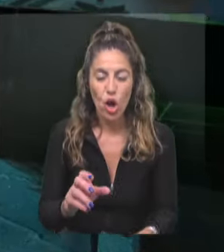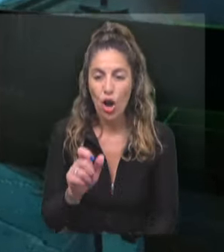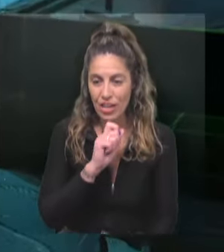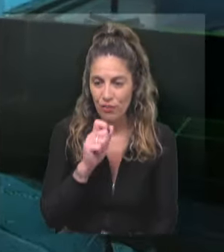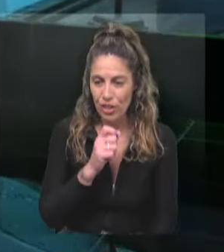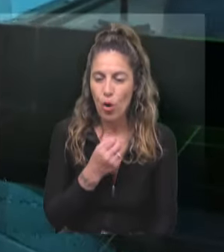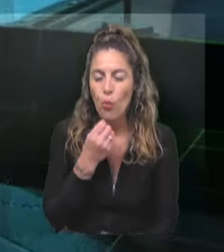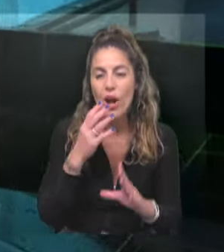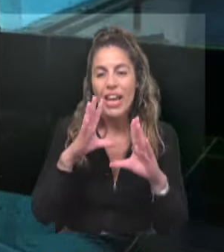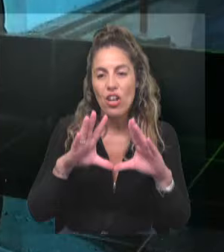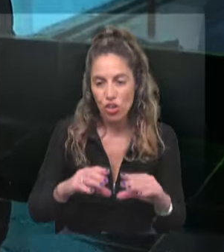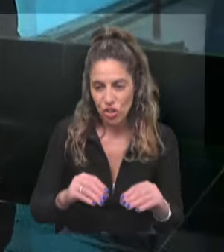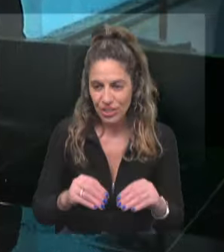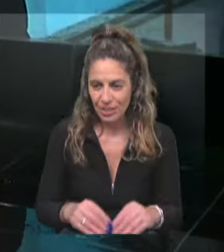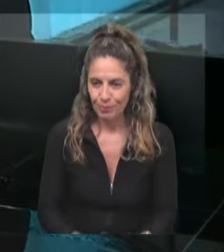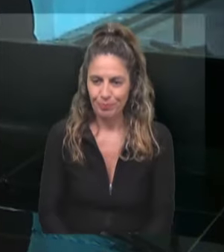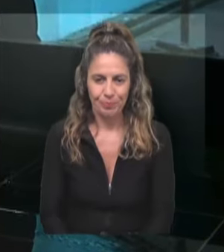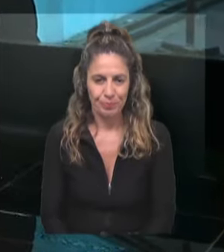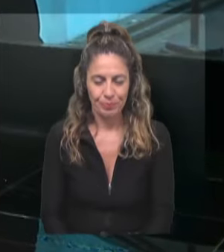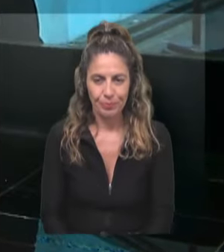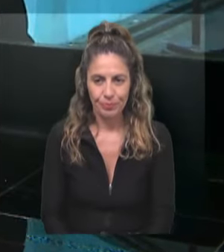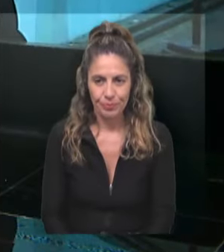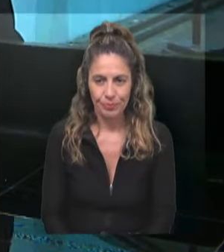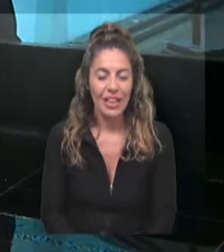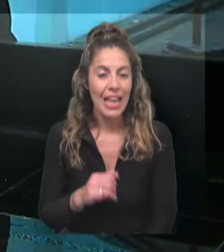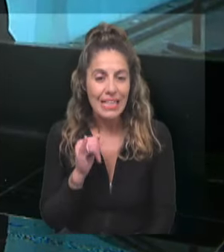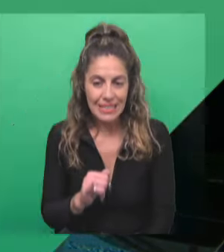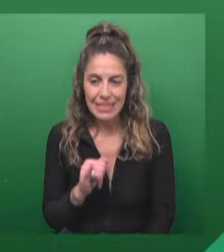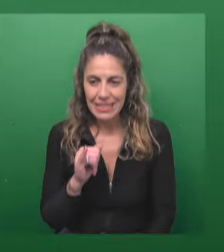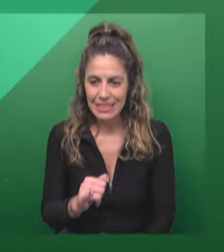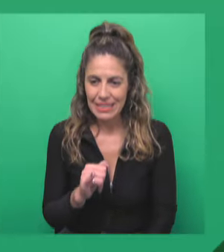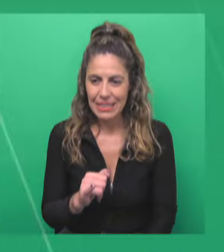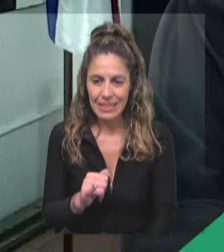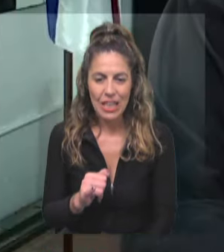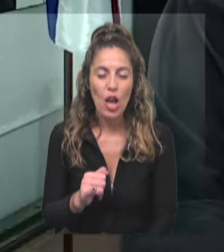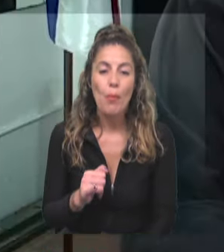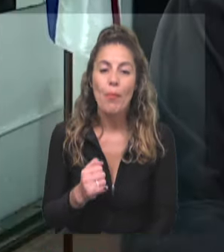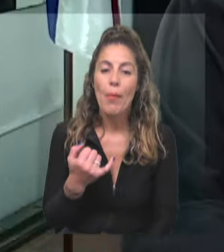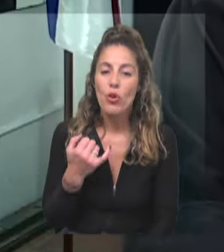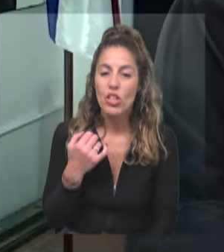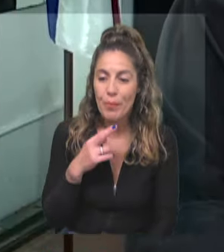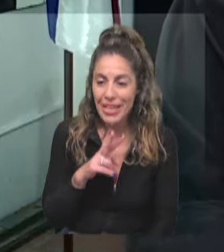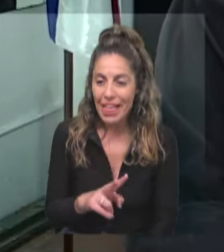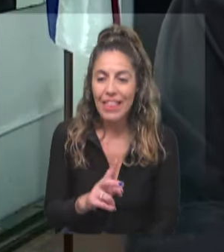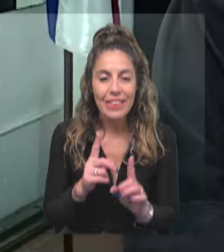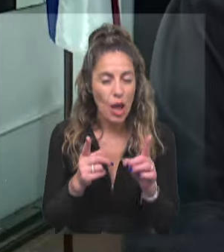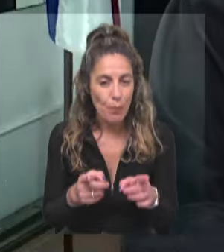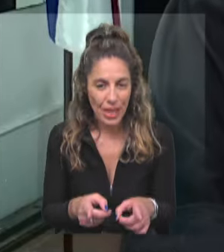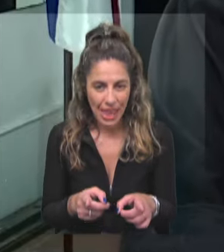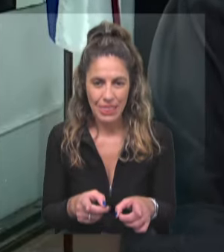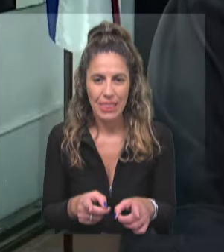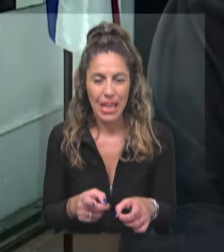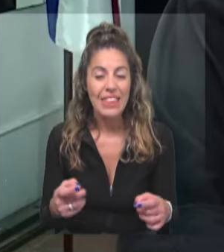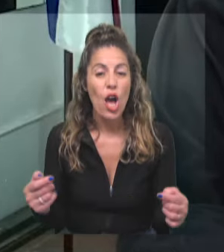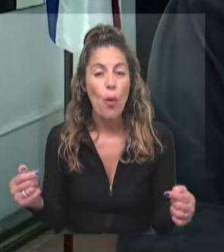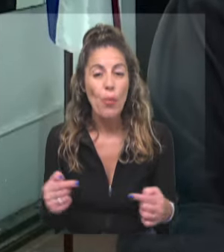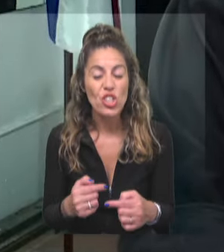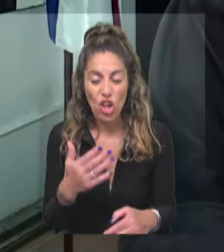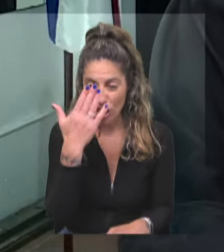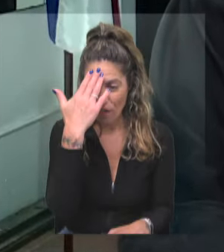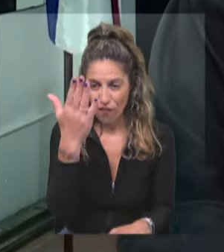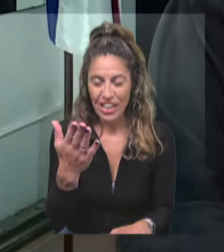noches Martín Así es julio vamos a ver la mirada también eh de la oposición del frente